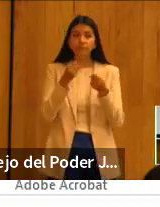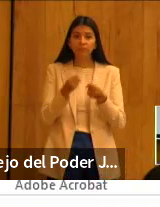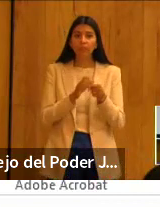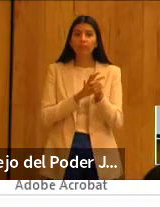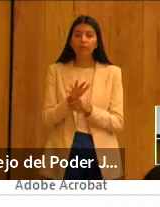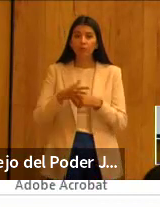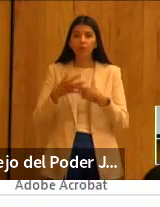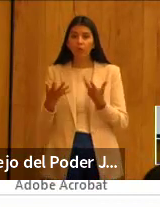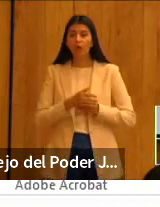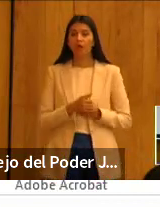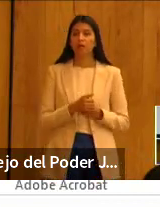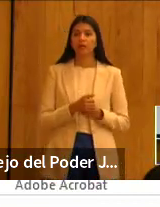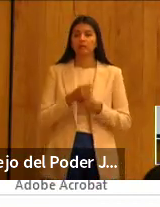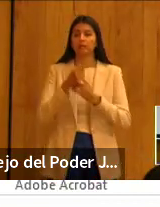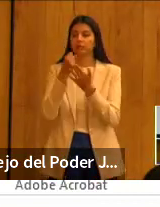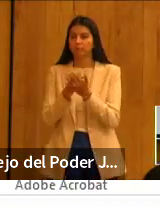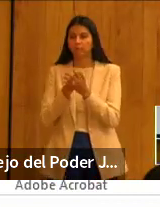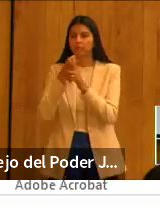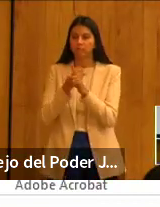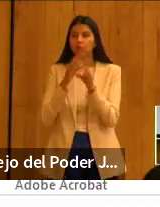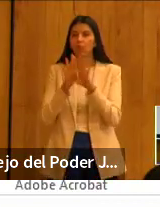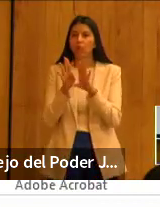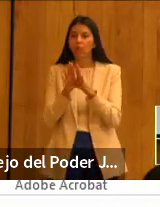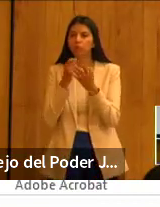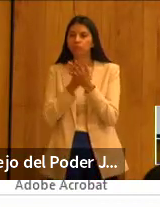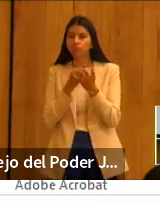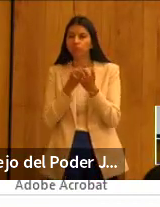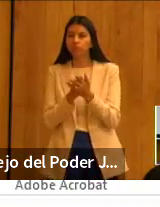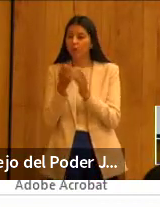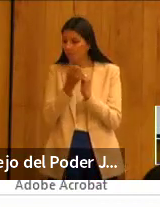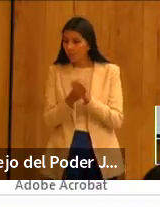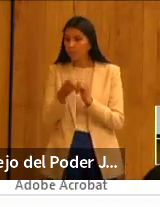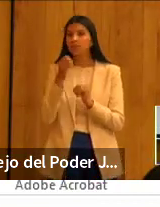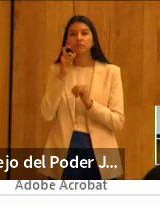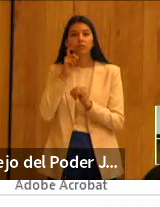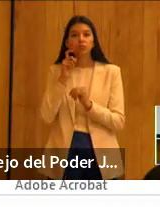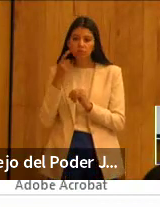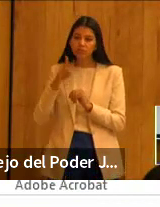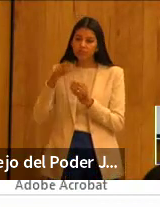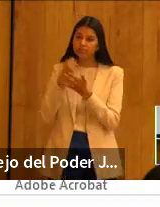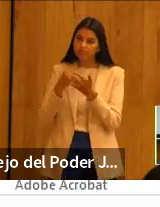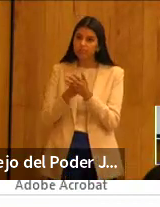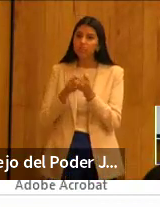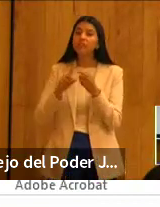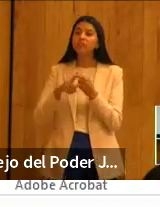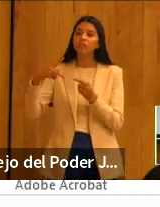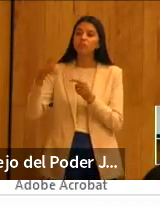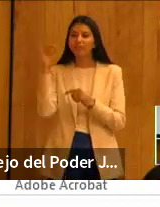acoso sexual lo tuvo de manera directa desde el primer día por su superior inmediato